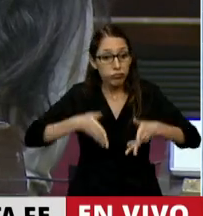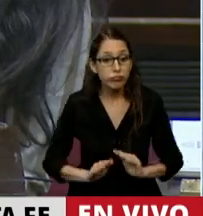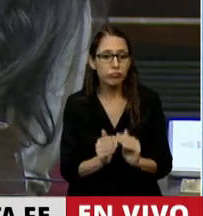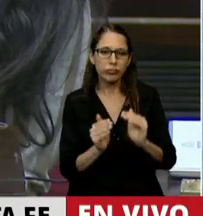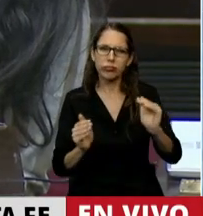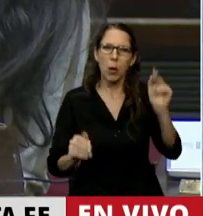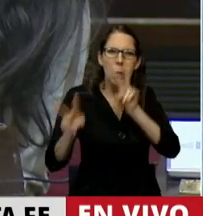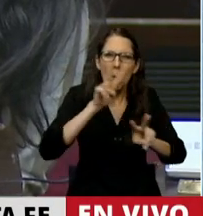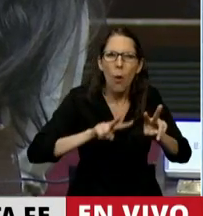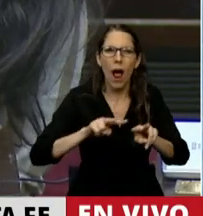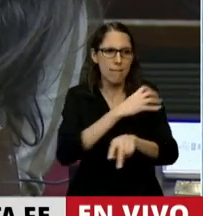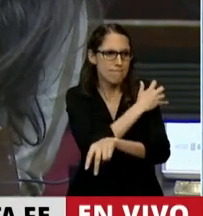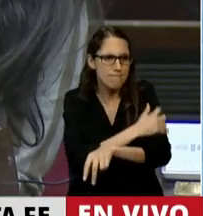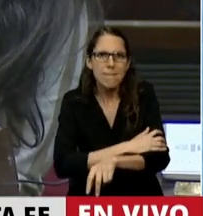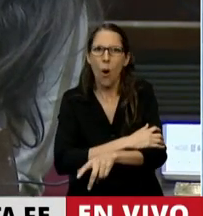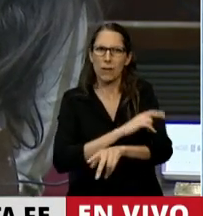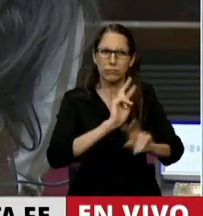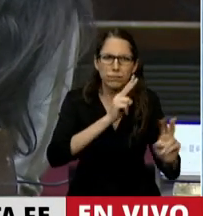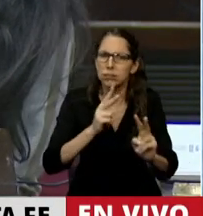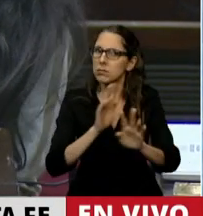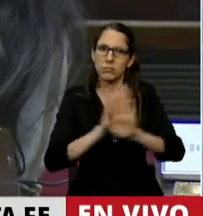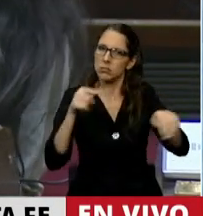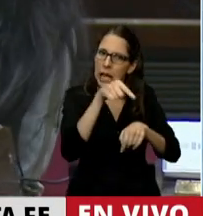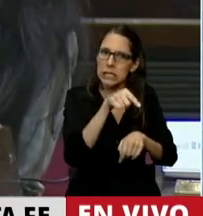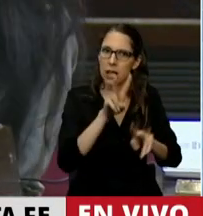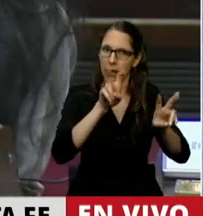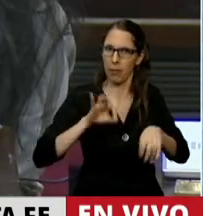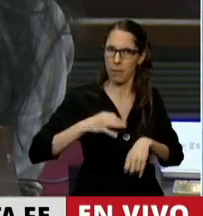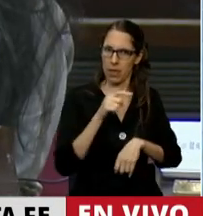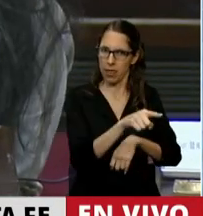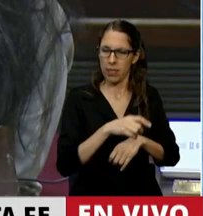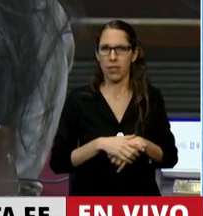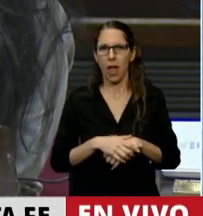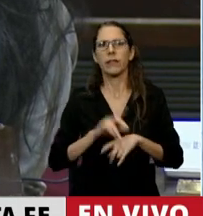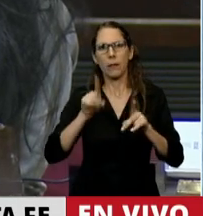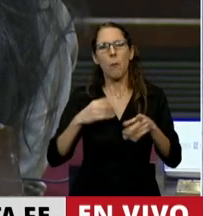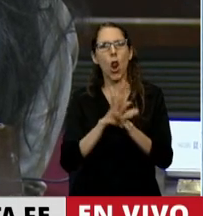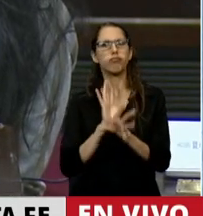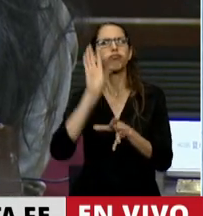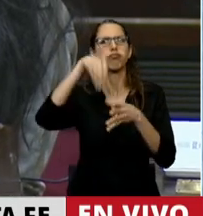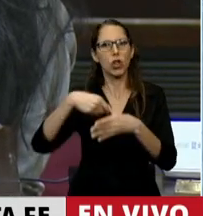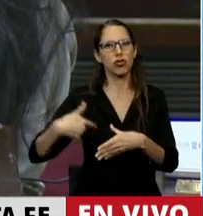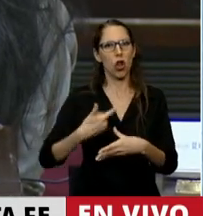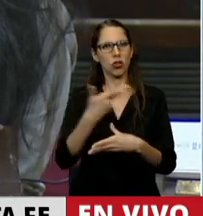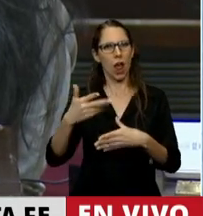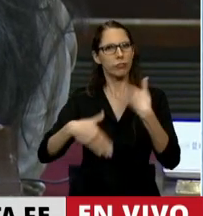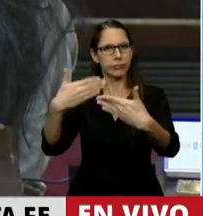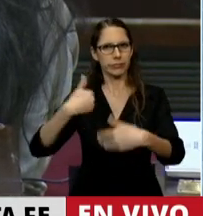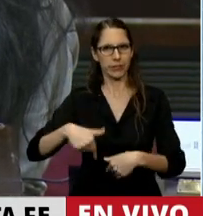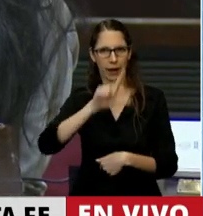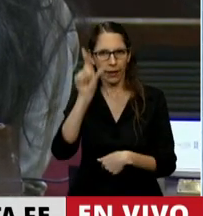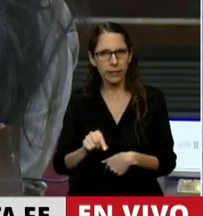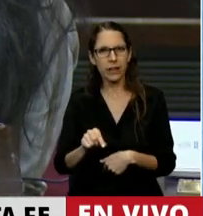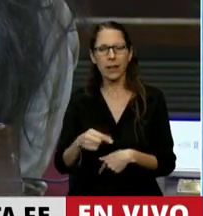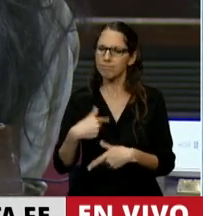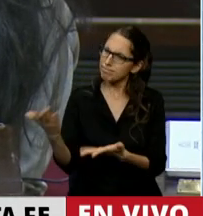y la pobreza, por la lucha por la inclusión social y el desarrollo de la Argentina. Los convoco a pelear por la